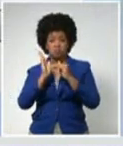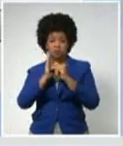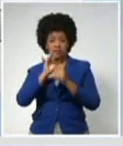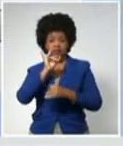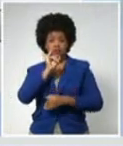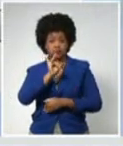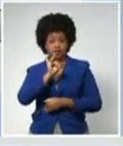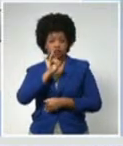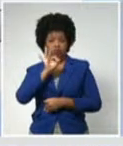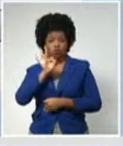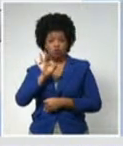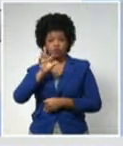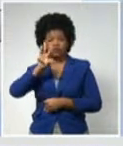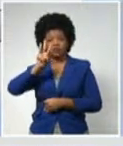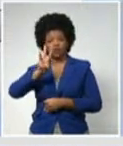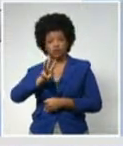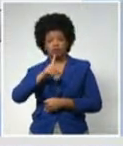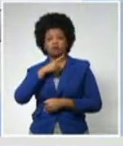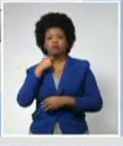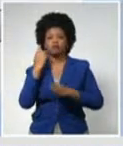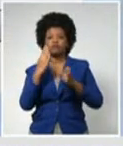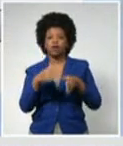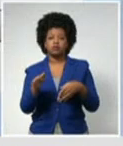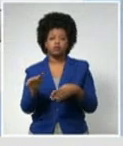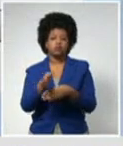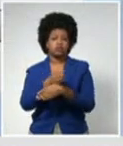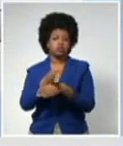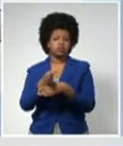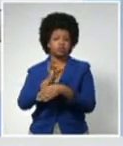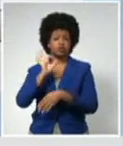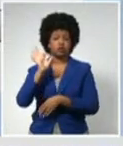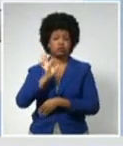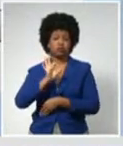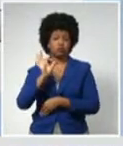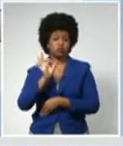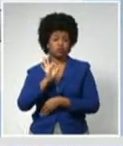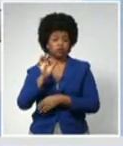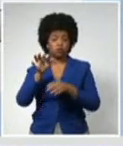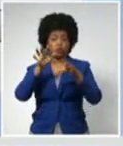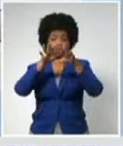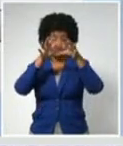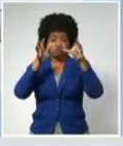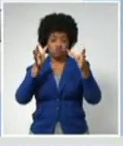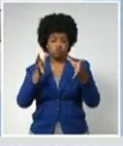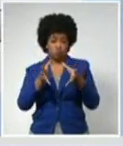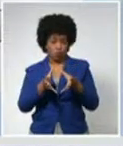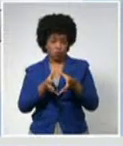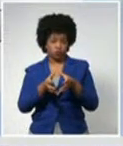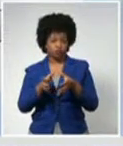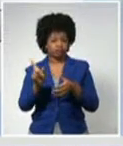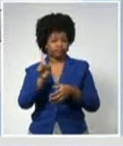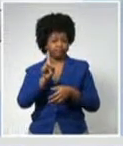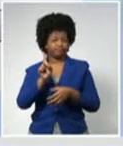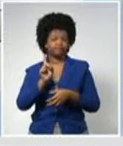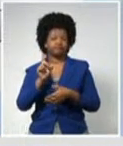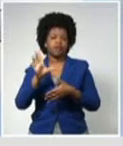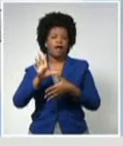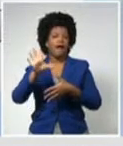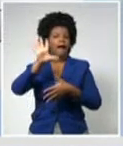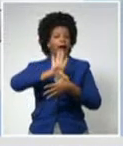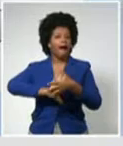221.783 fallecidos, que eso da una letalidad en el mundo, digo en la región de las Américas, de